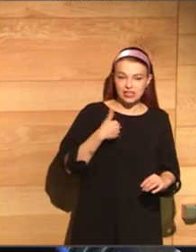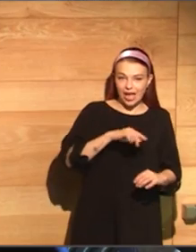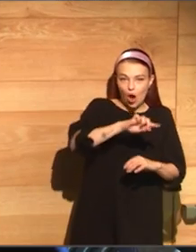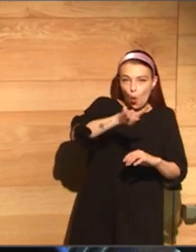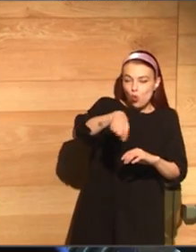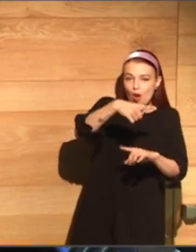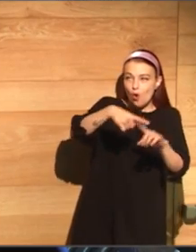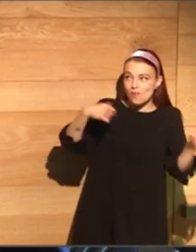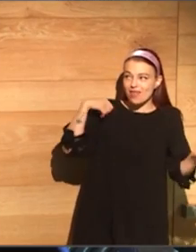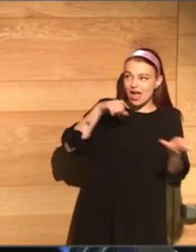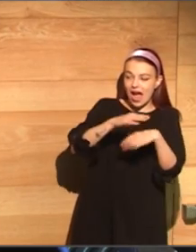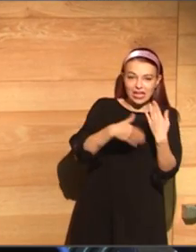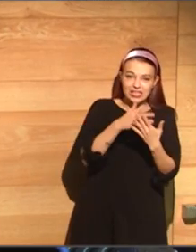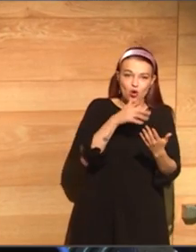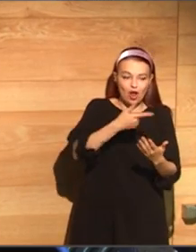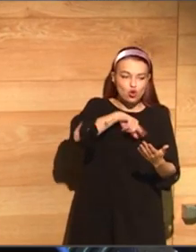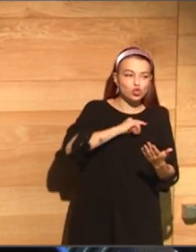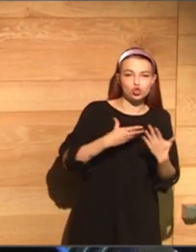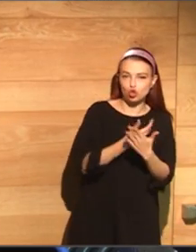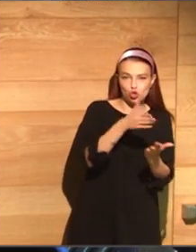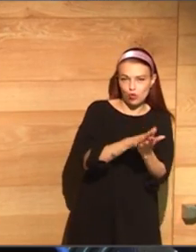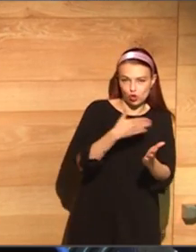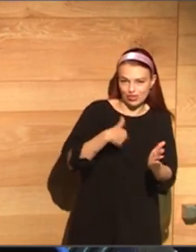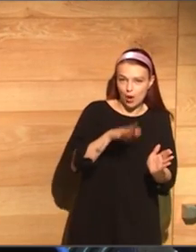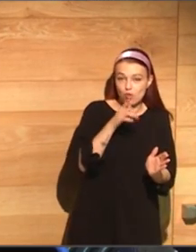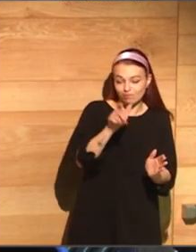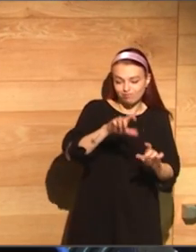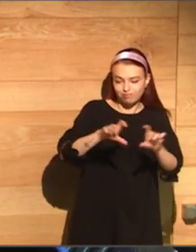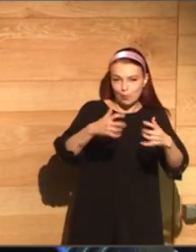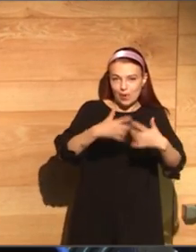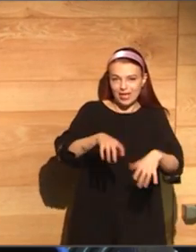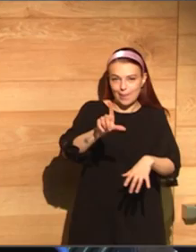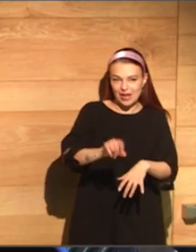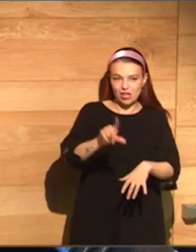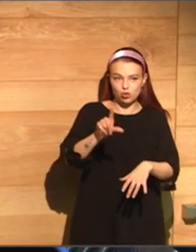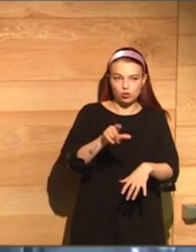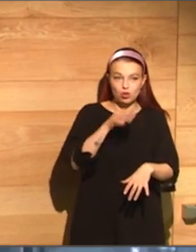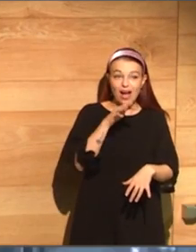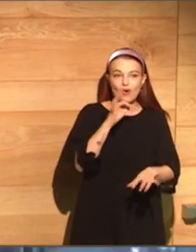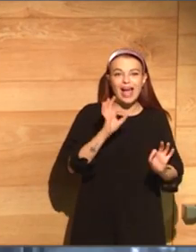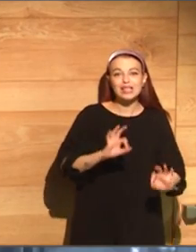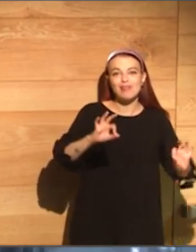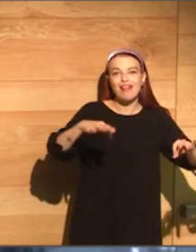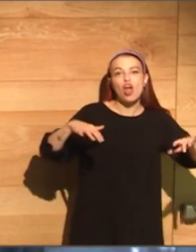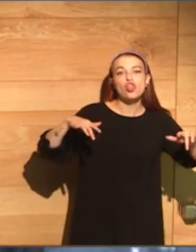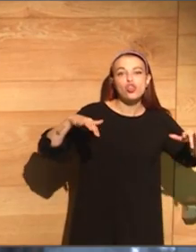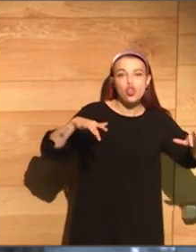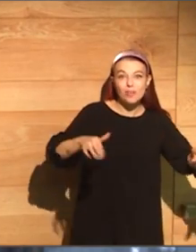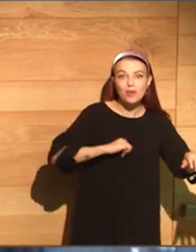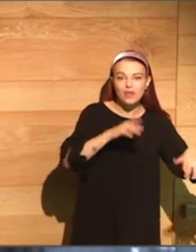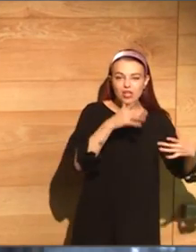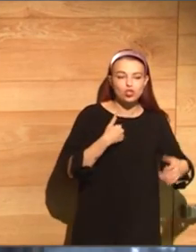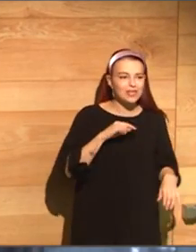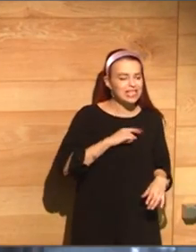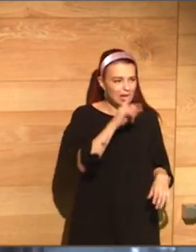media aproximadamente. Pero espera un momento. Qué buen momento para haber hecho el especial de zombies. Yo estaba preocupado desde hace